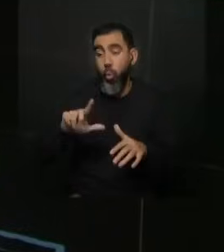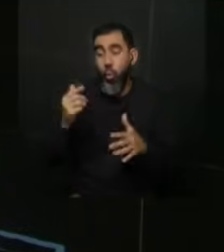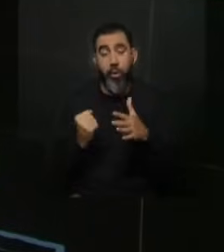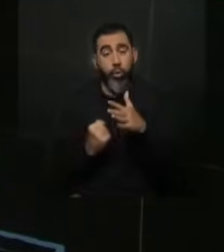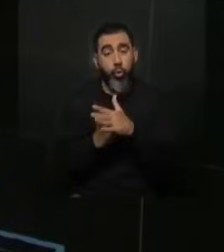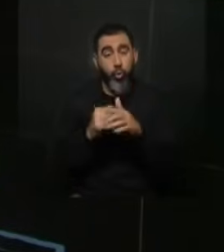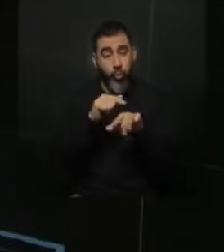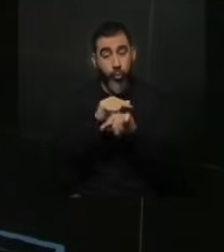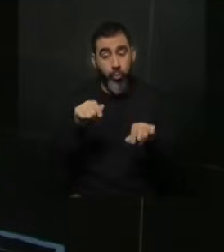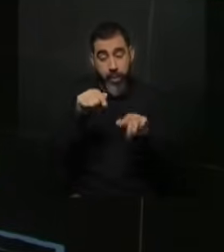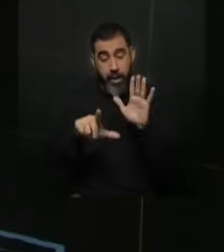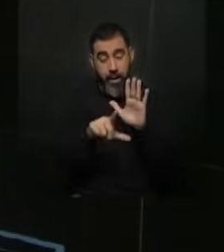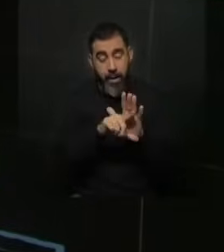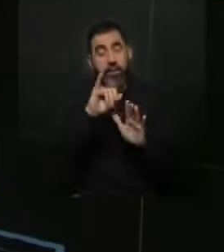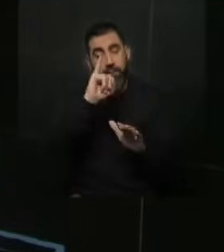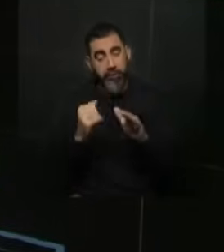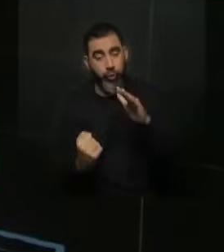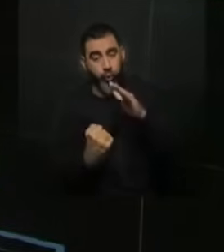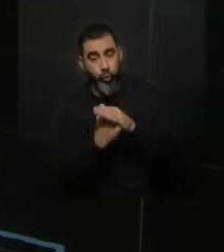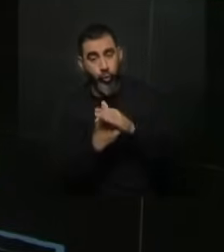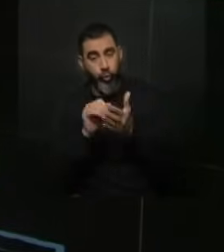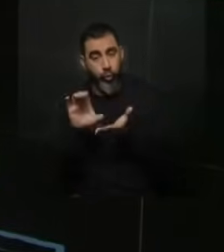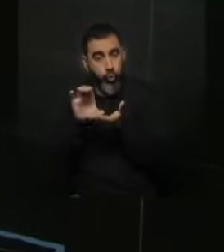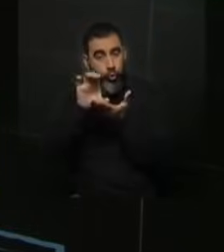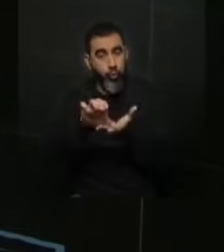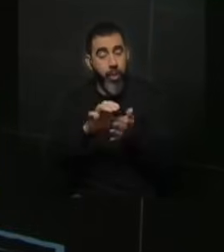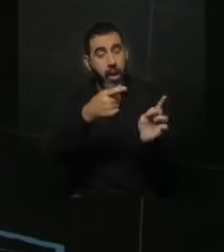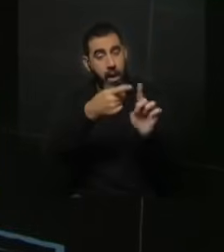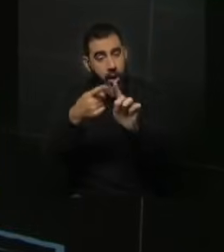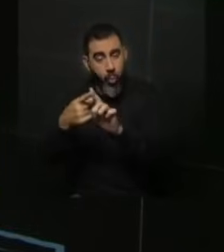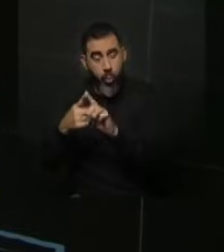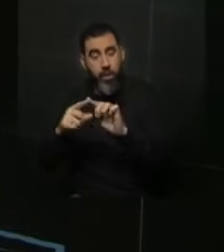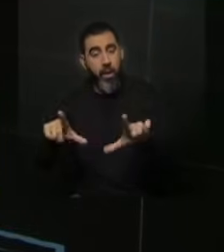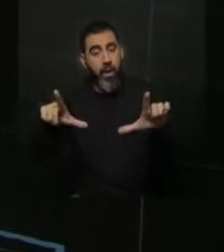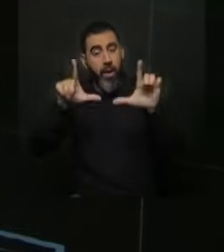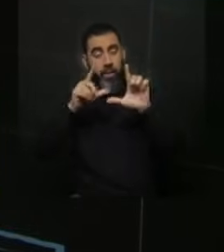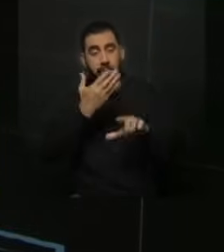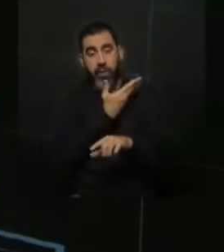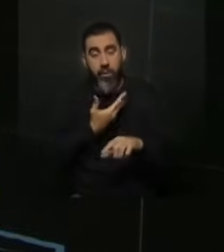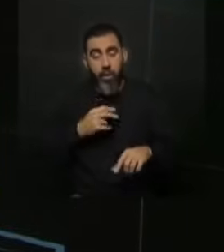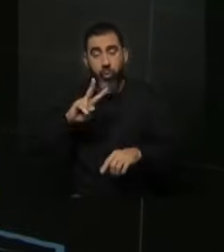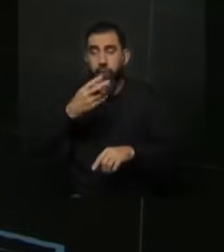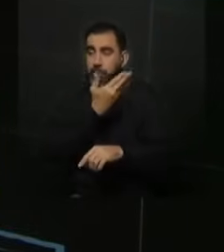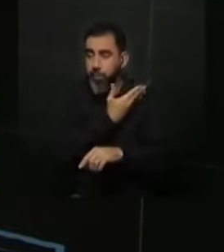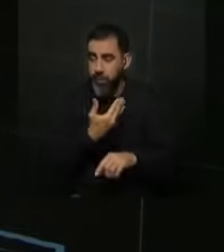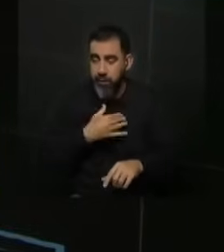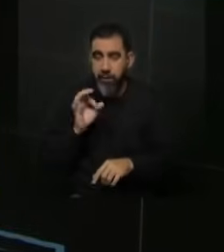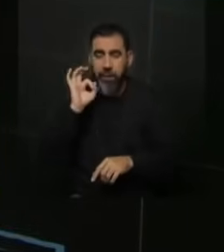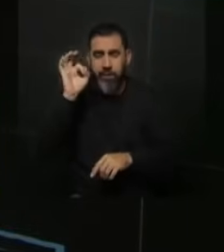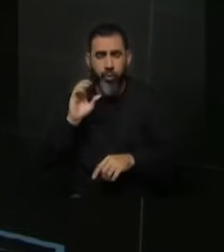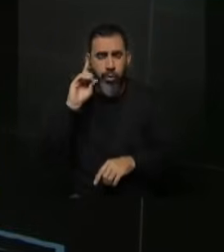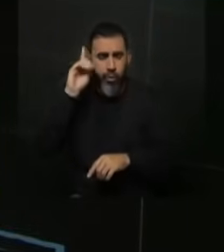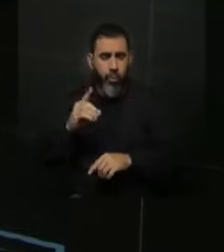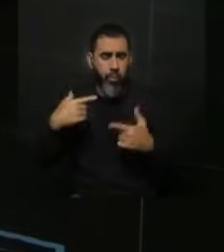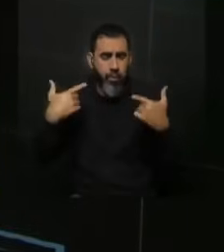topes lo que hace esta ley es colocar topes eh que se acordaron para los candidatos a la presidencia vicepresidencia senadores diputados